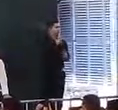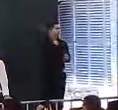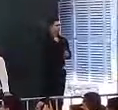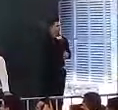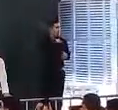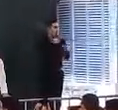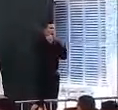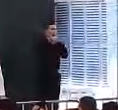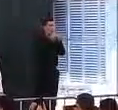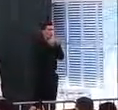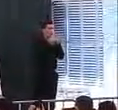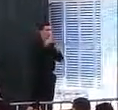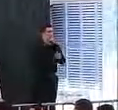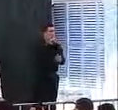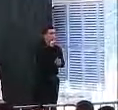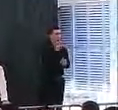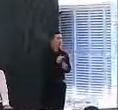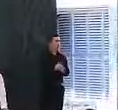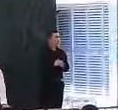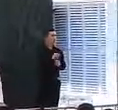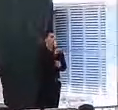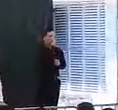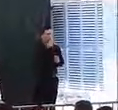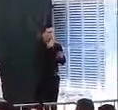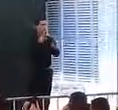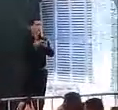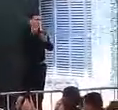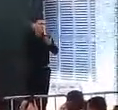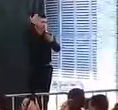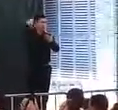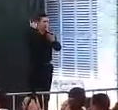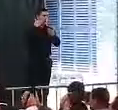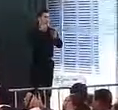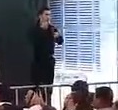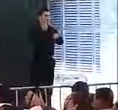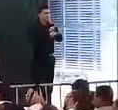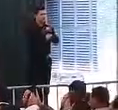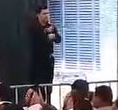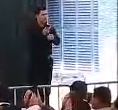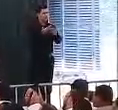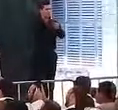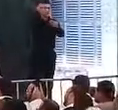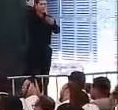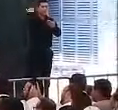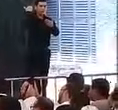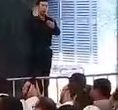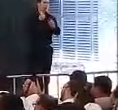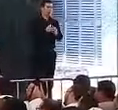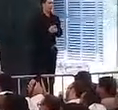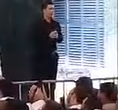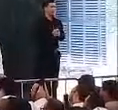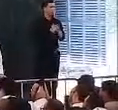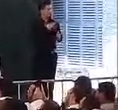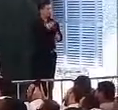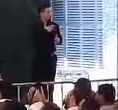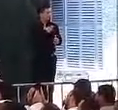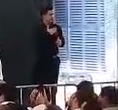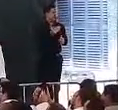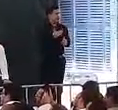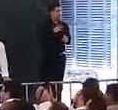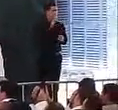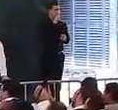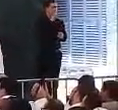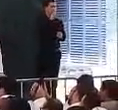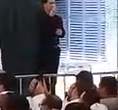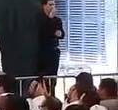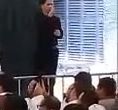iguales a los que ya no están en el gobierno. A mí me pueden llamar peje, pero